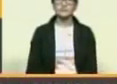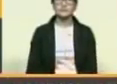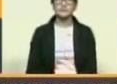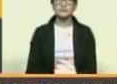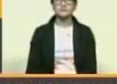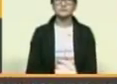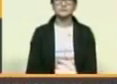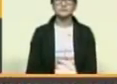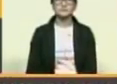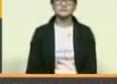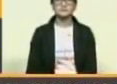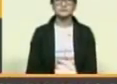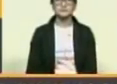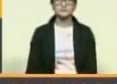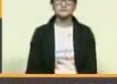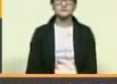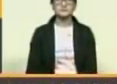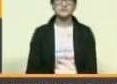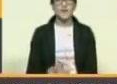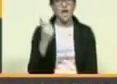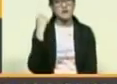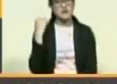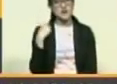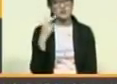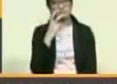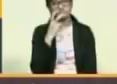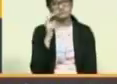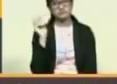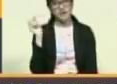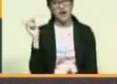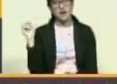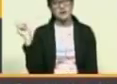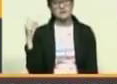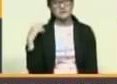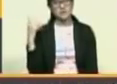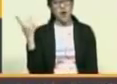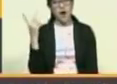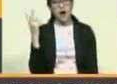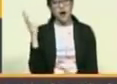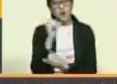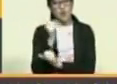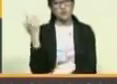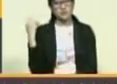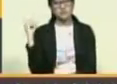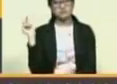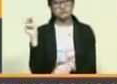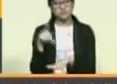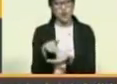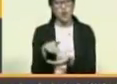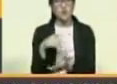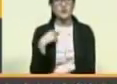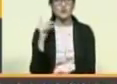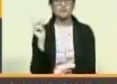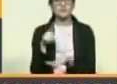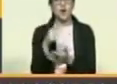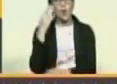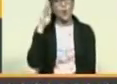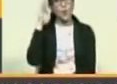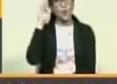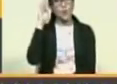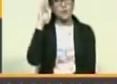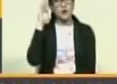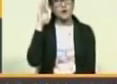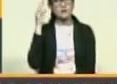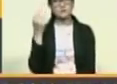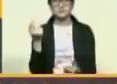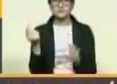noche de una visita de trabajo, una visita oficial a nuestra hermana Cuba. He tenido